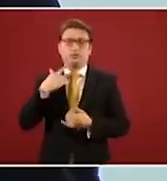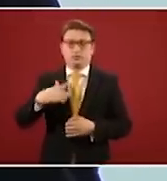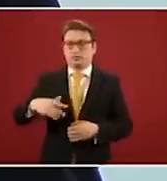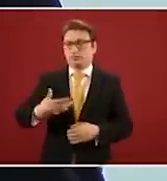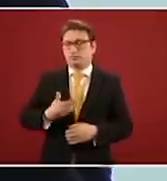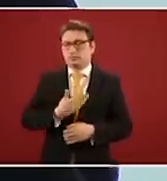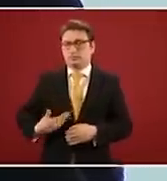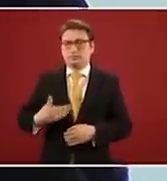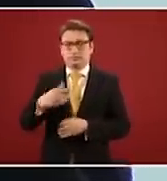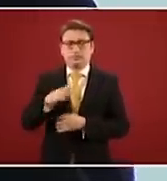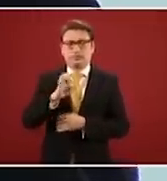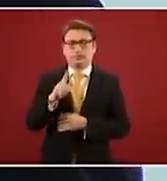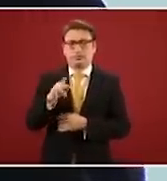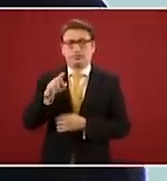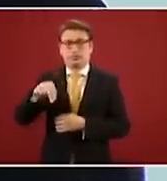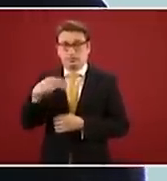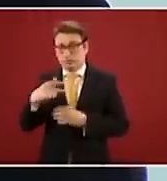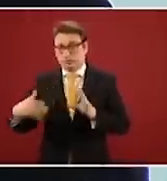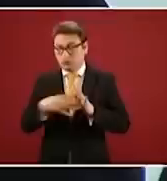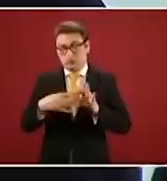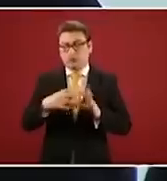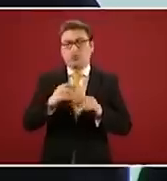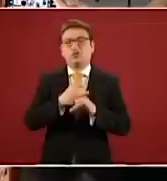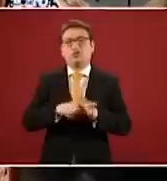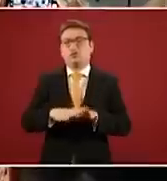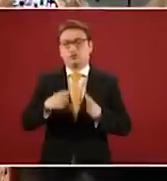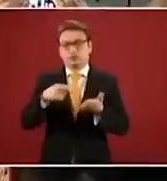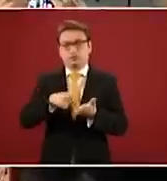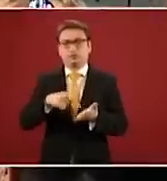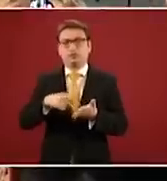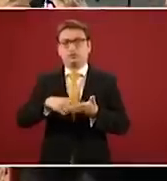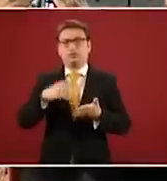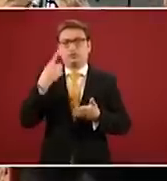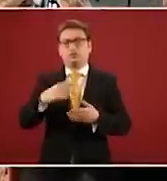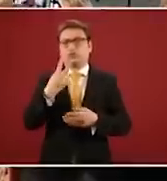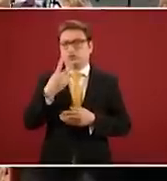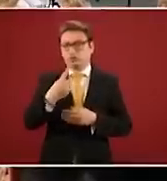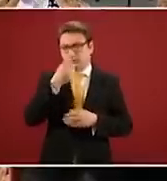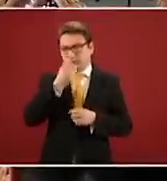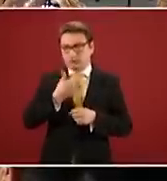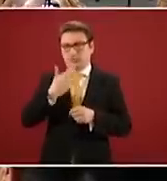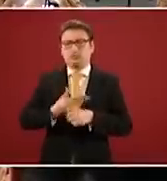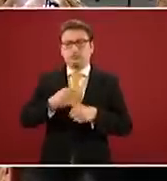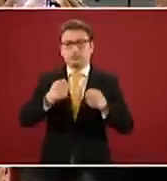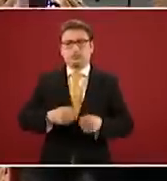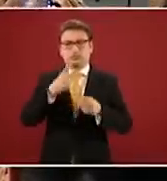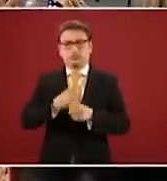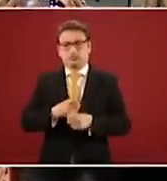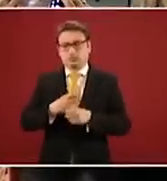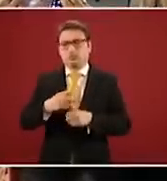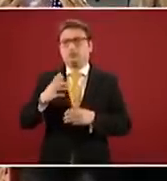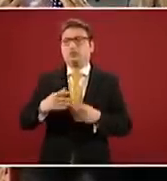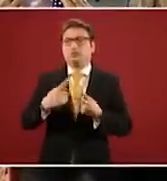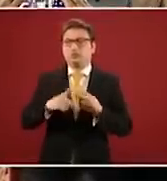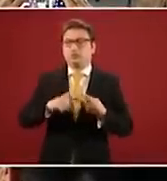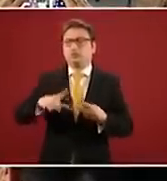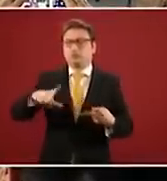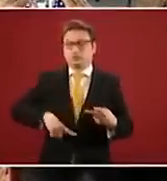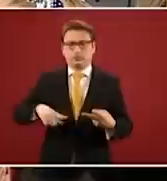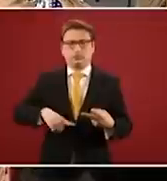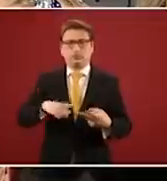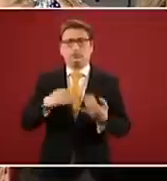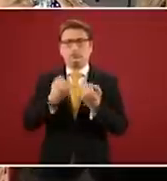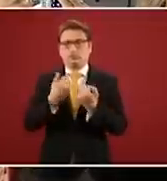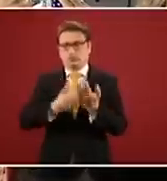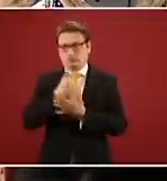estado relacionados. Son solamente datos vinculados con dos secretarías, Seguridad Pública y Gobernación, además del gobierno de